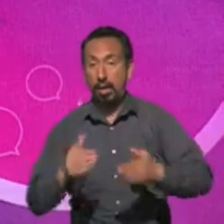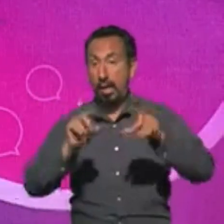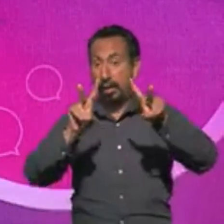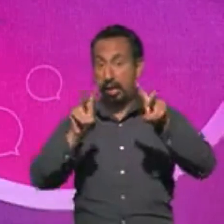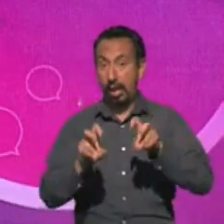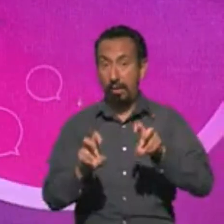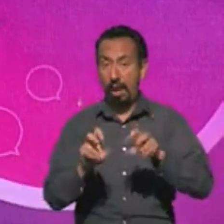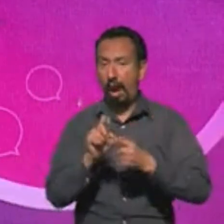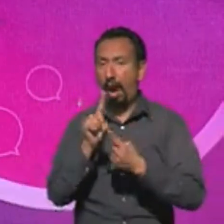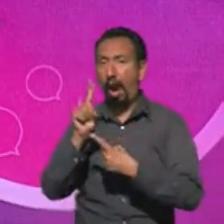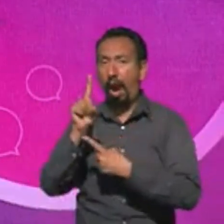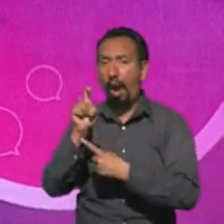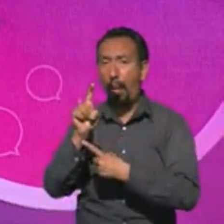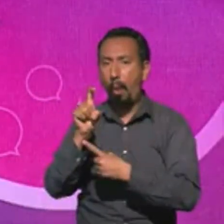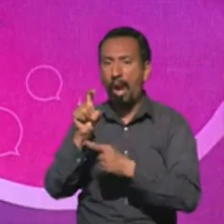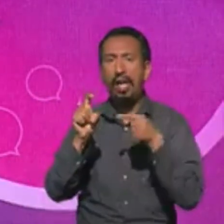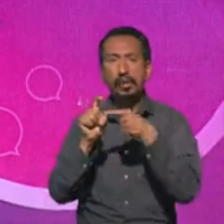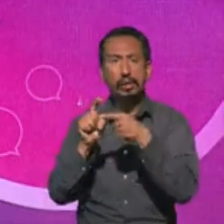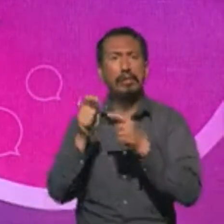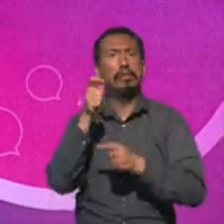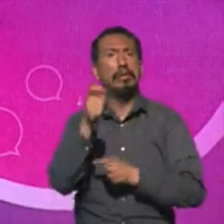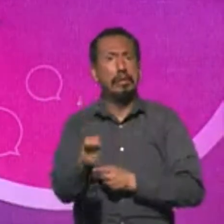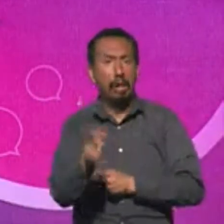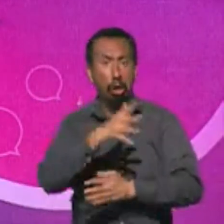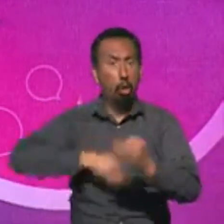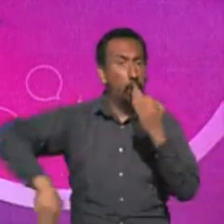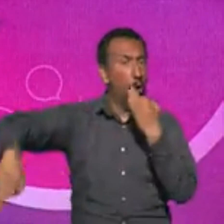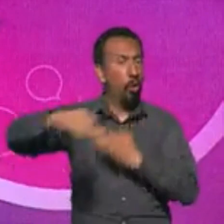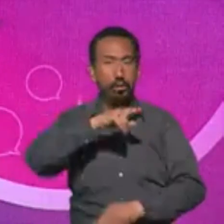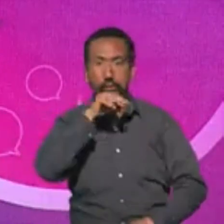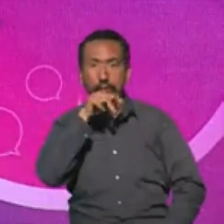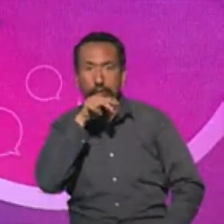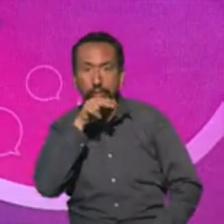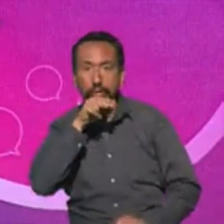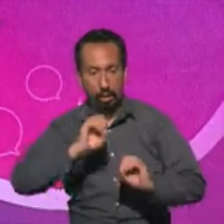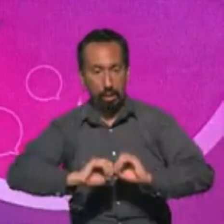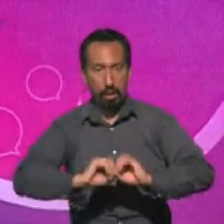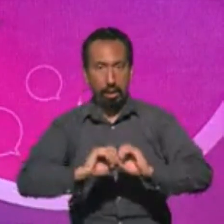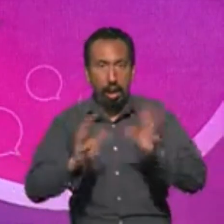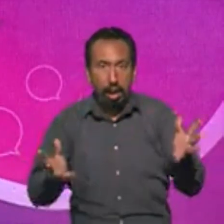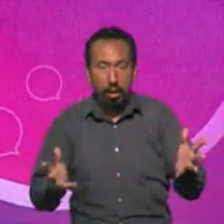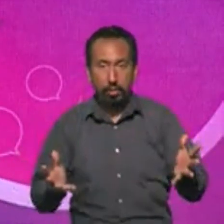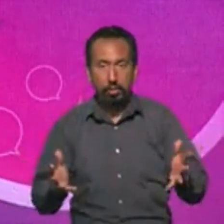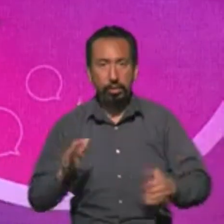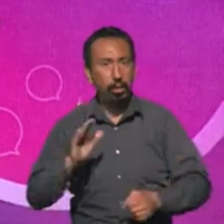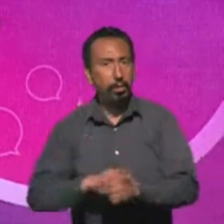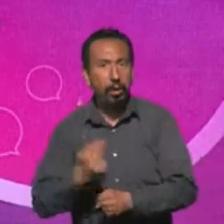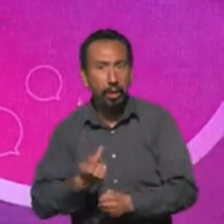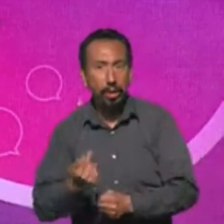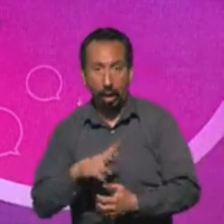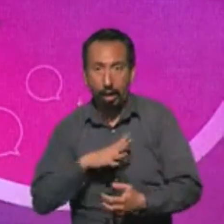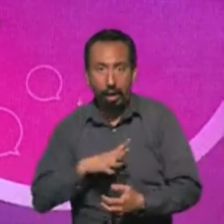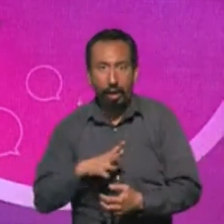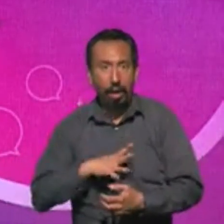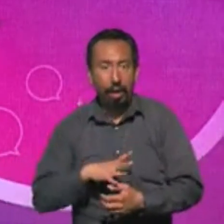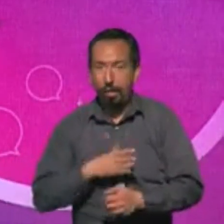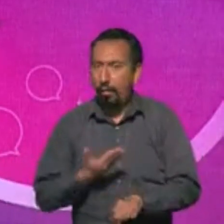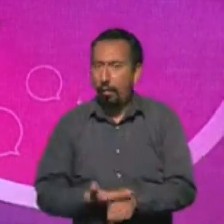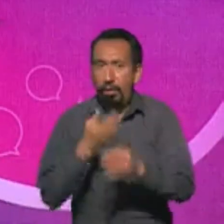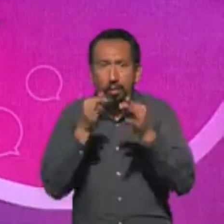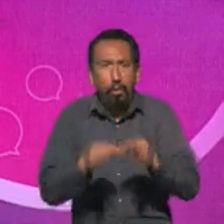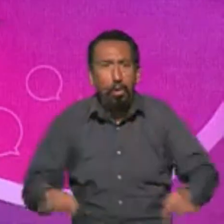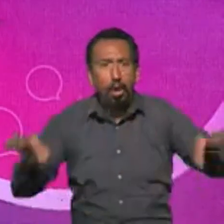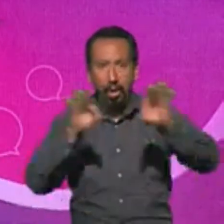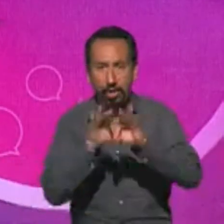tema que nos debe de preocupar a todos y cada uno de los ciudadanos yo les digo que es el tema de temas para